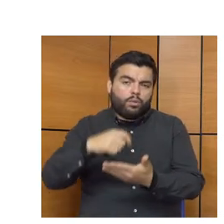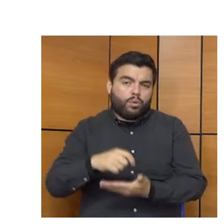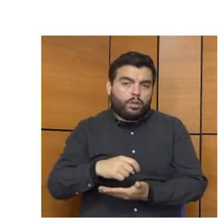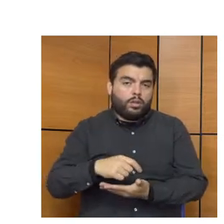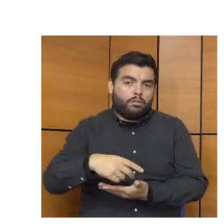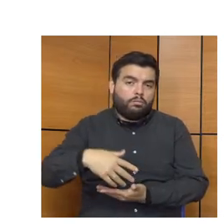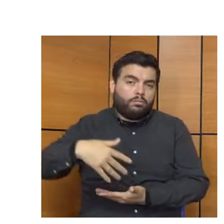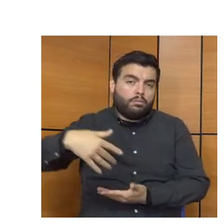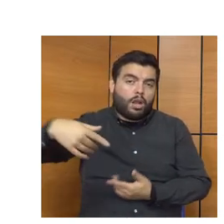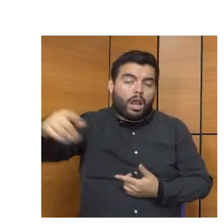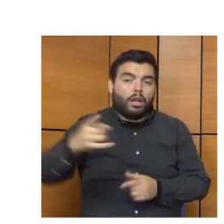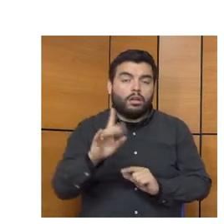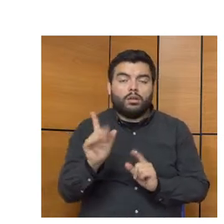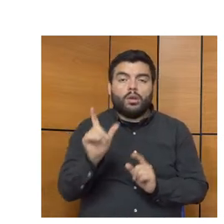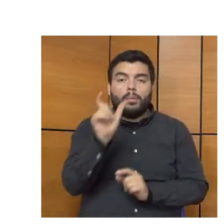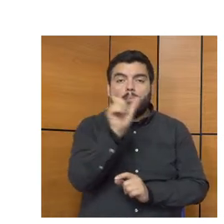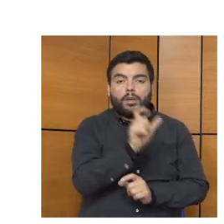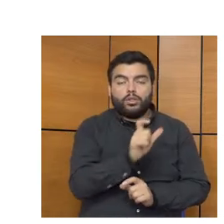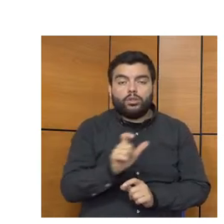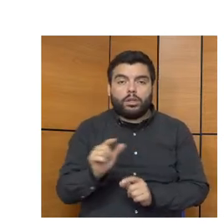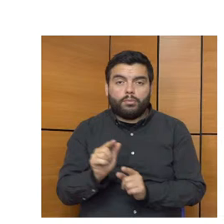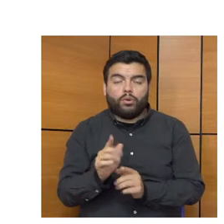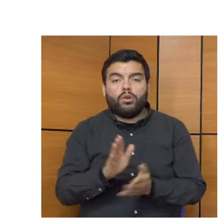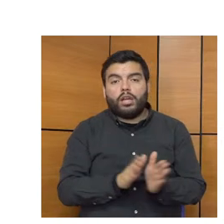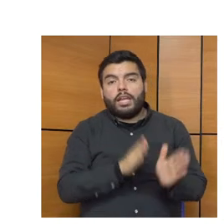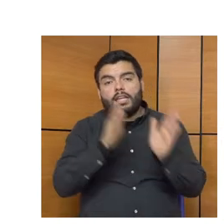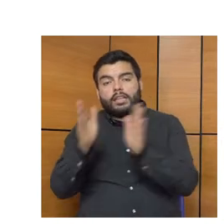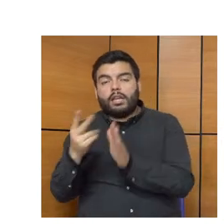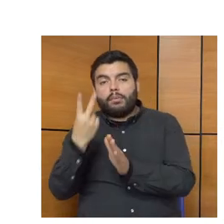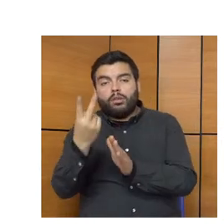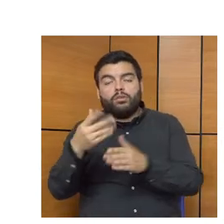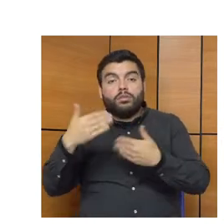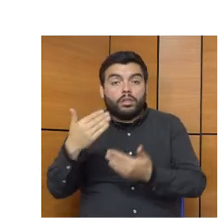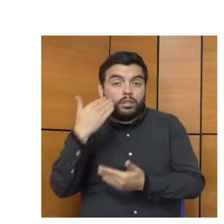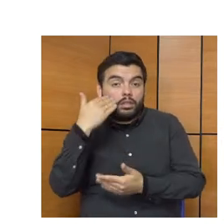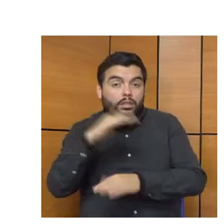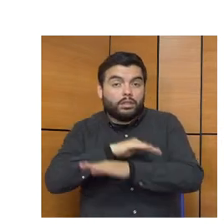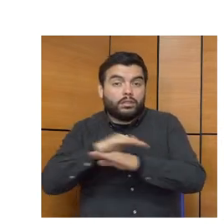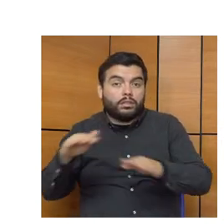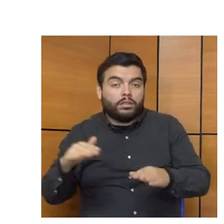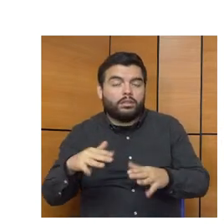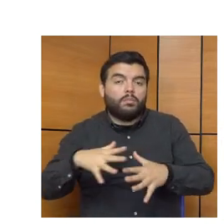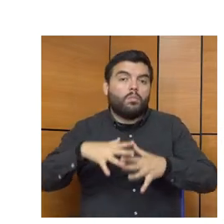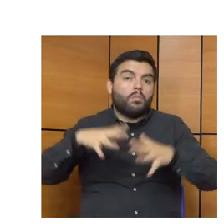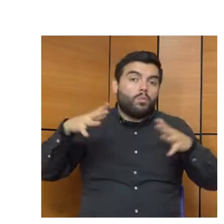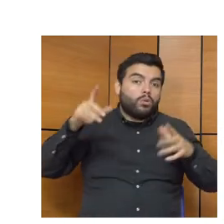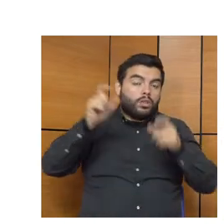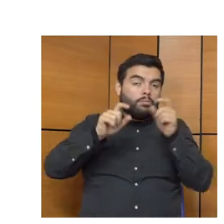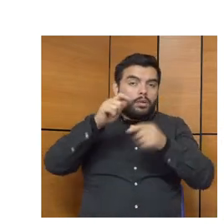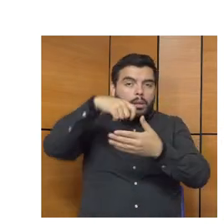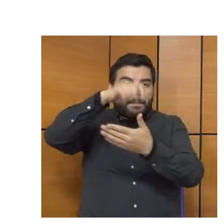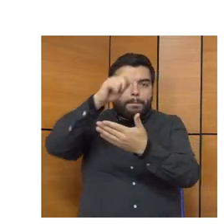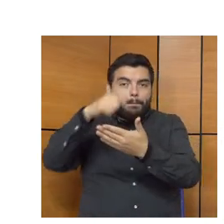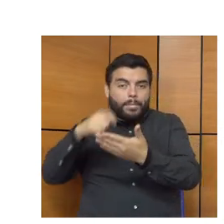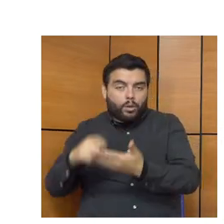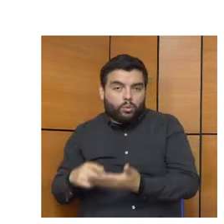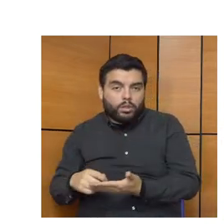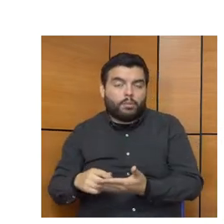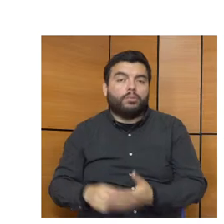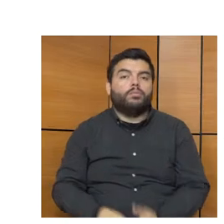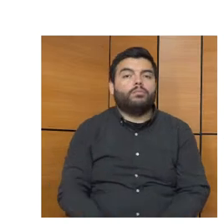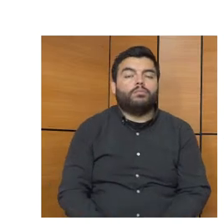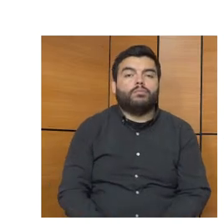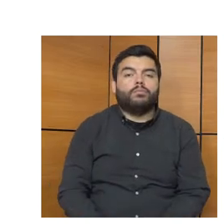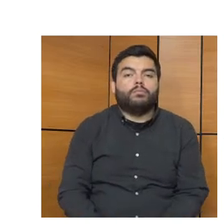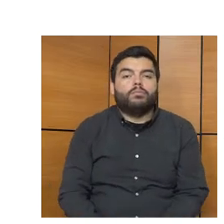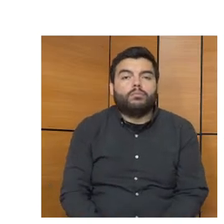de preguntas, pero a pocas personas. Y la etapa 2, que estamos concluyendo, es que encuestamos a muchas personas en un conjunto más acotado de preguntas.